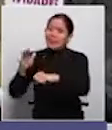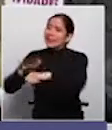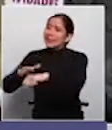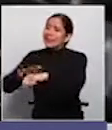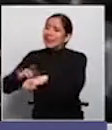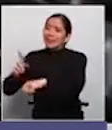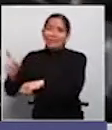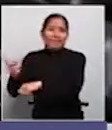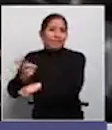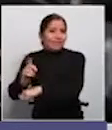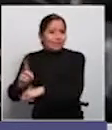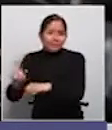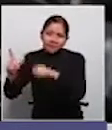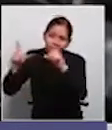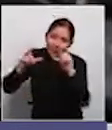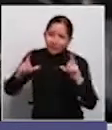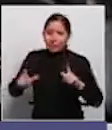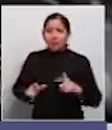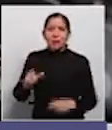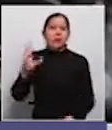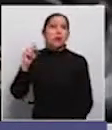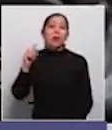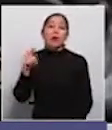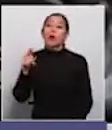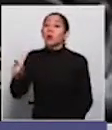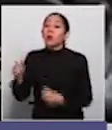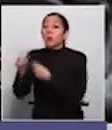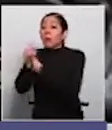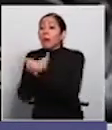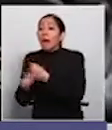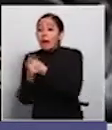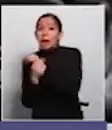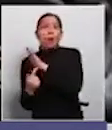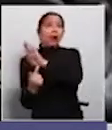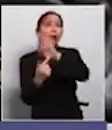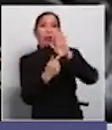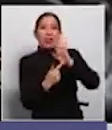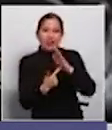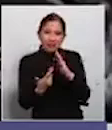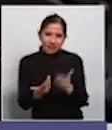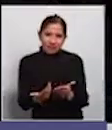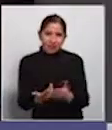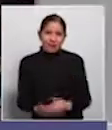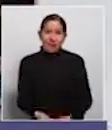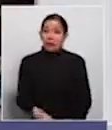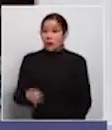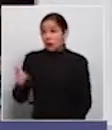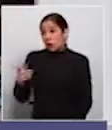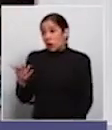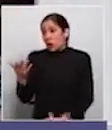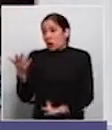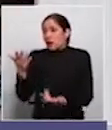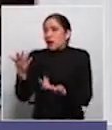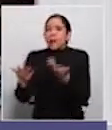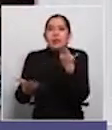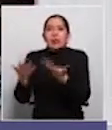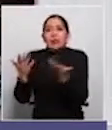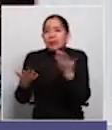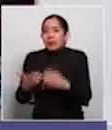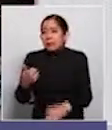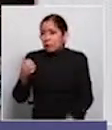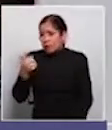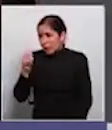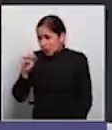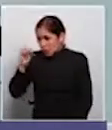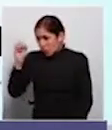ese joven, a ese adolescente, que eso le expone a los riesgos. Quizás el 10% sean comentarios reales,